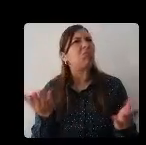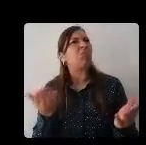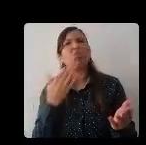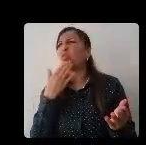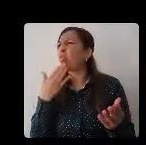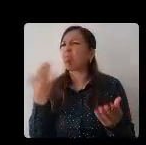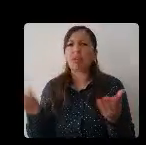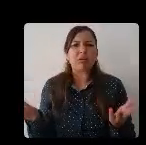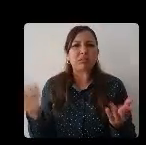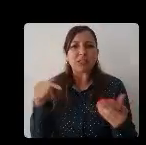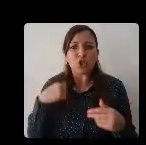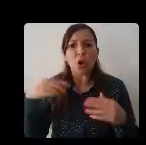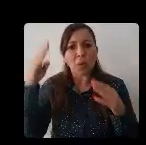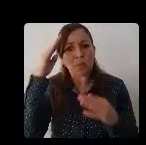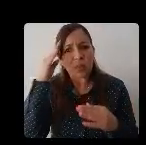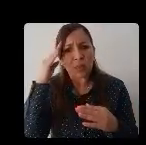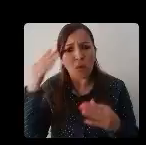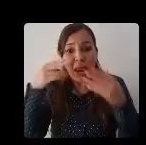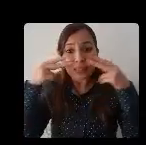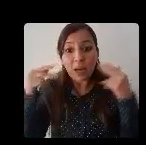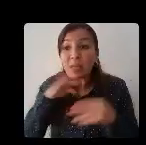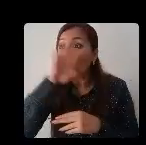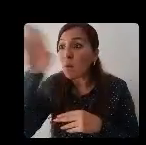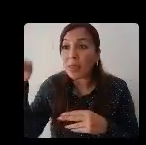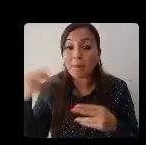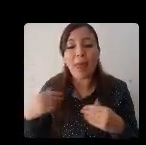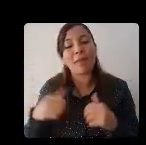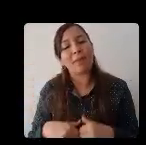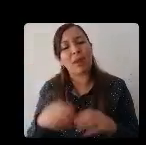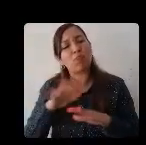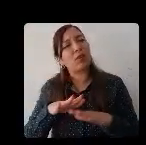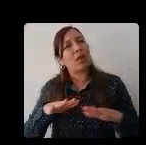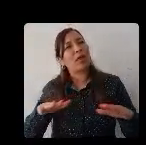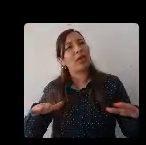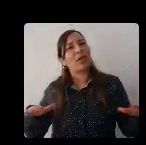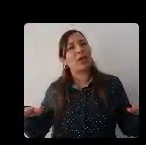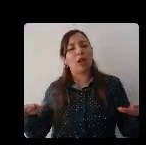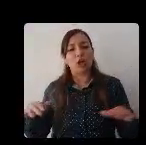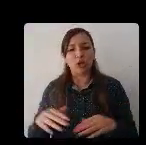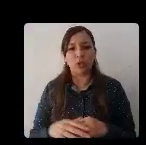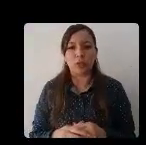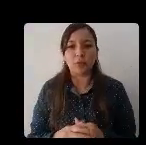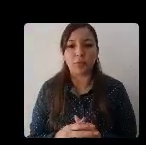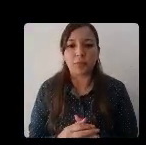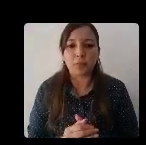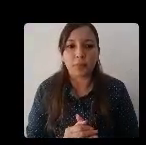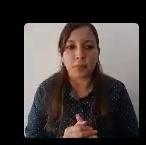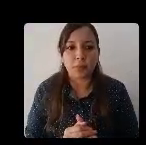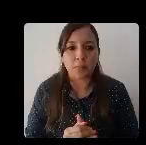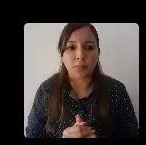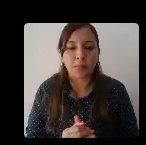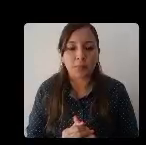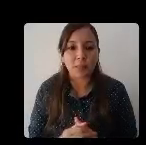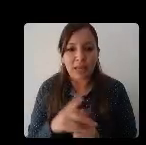mucho Tingana y mucho el bosque, me llena de alegría, es mi vida, es parte de mi vida, y vivo ahí desde el tiempo de mis abuelos, y